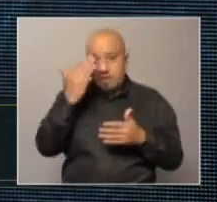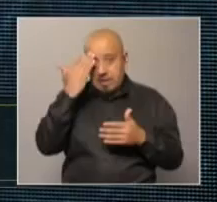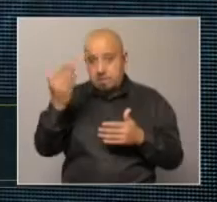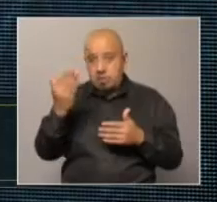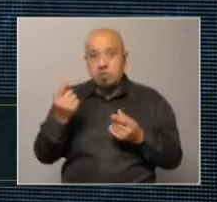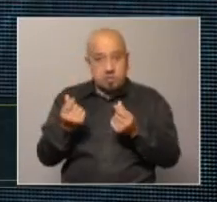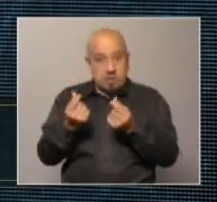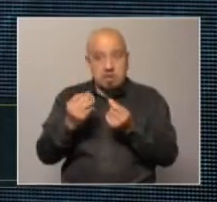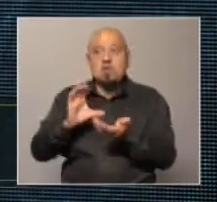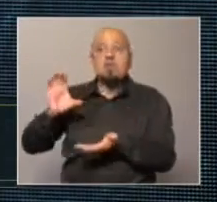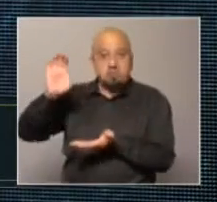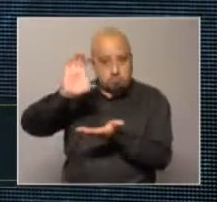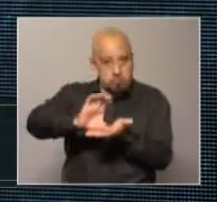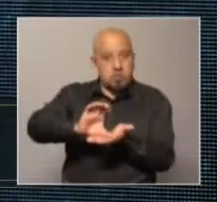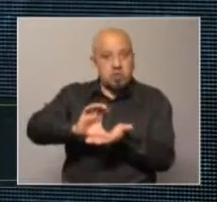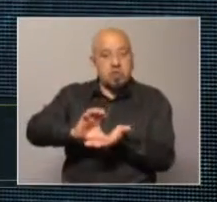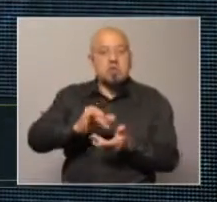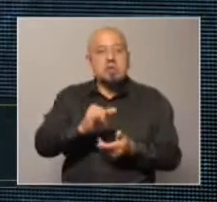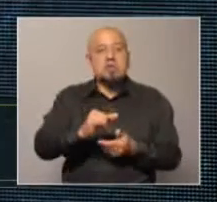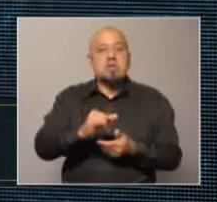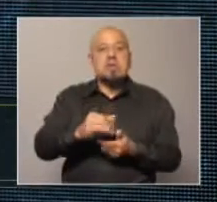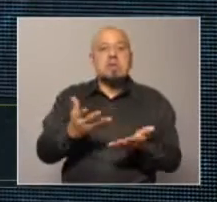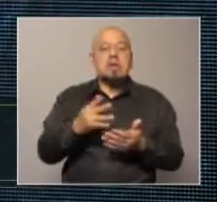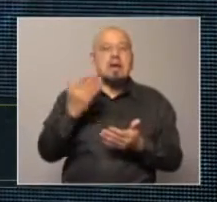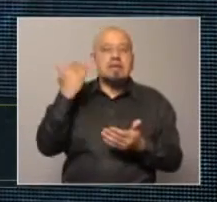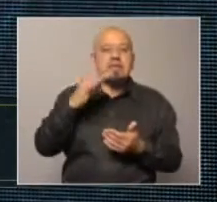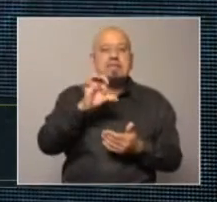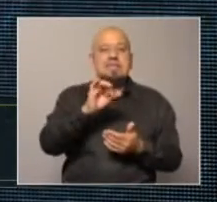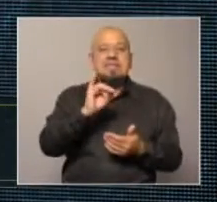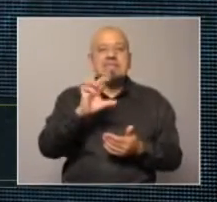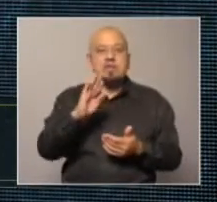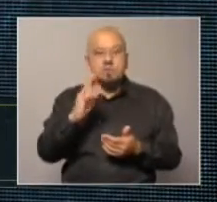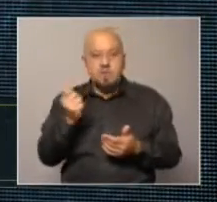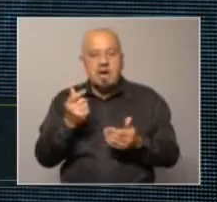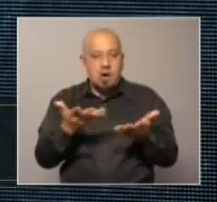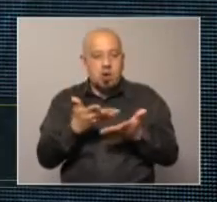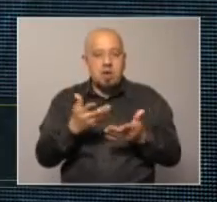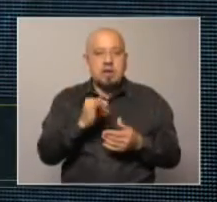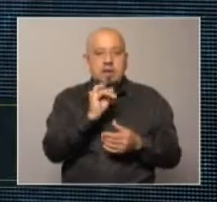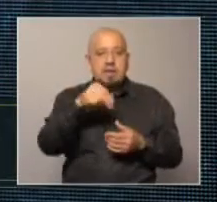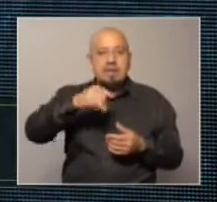Amplio en lo que era el CIRPA y ahora es el INISA. Hay un artículo, por ejemplo, de Lucía